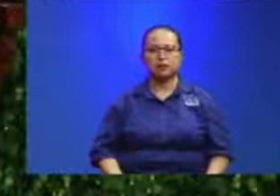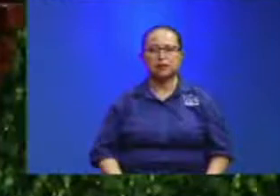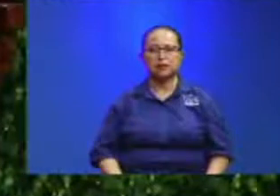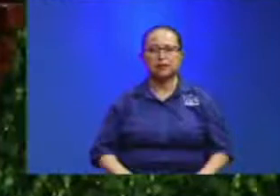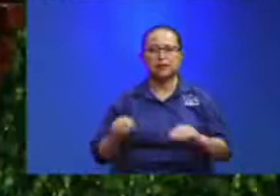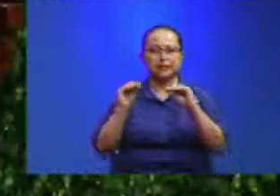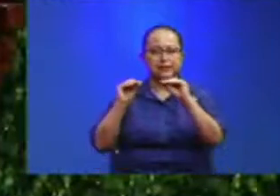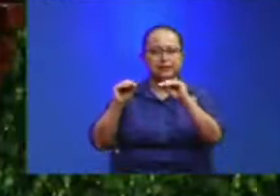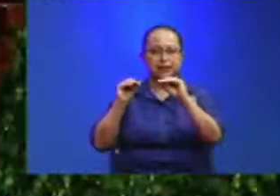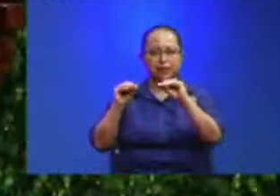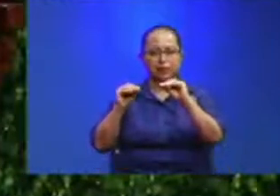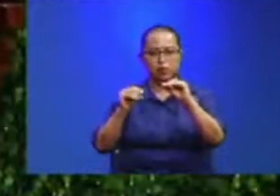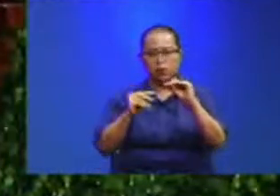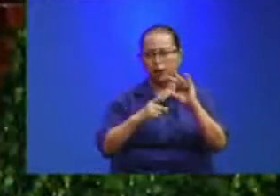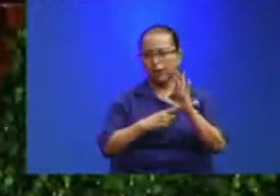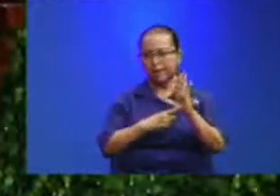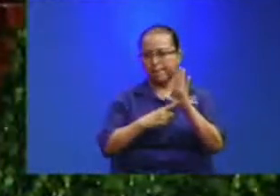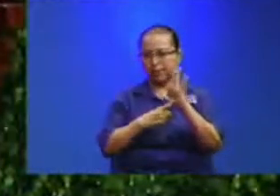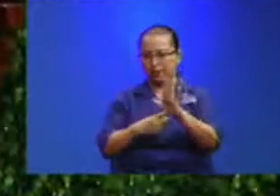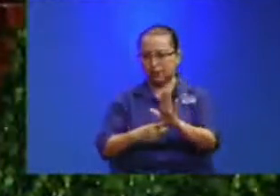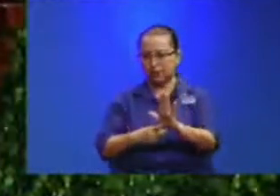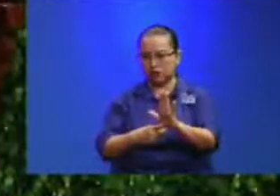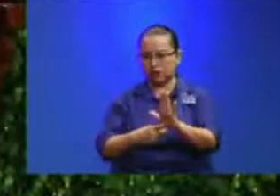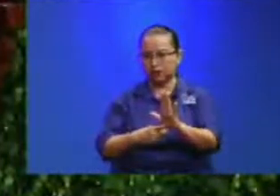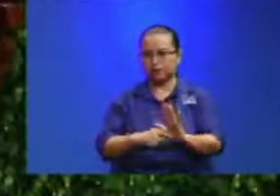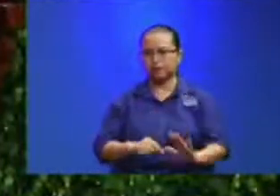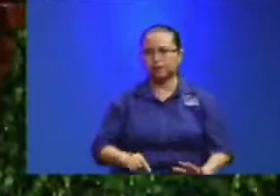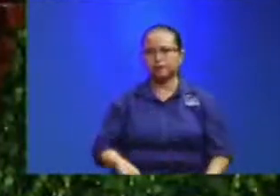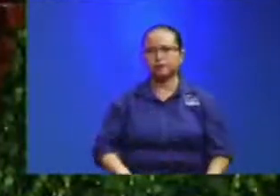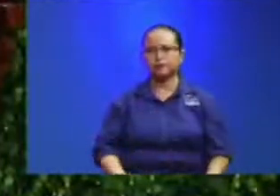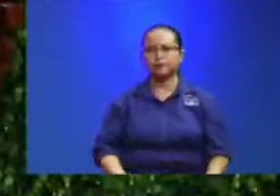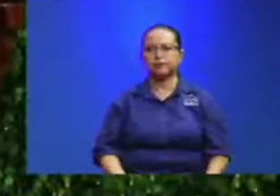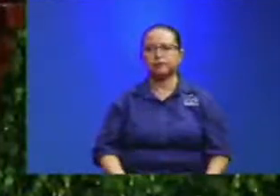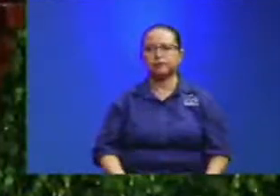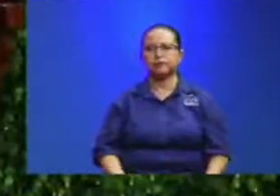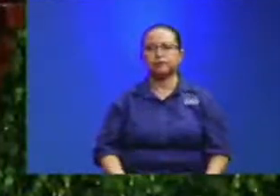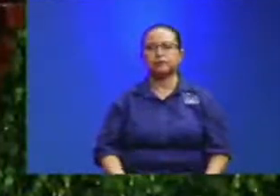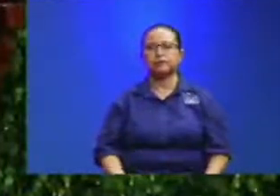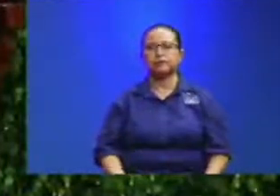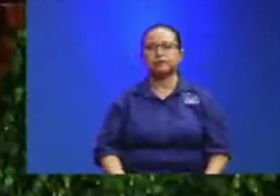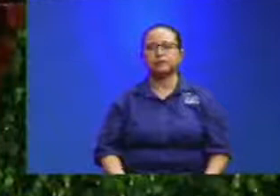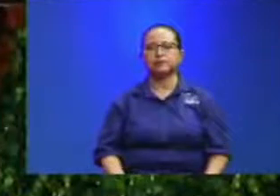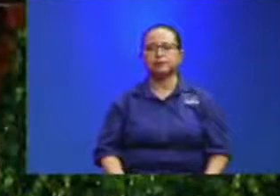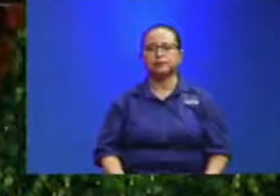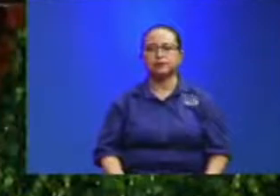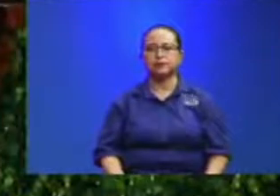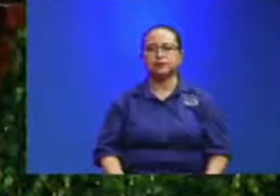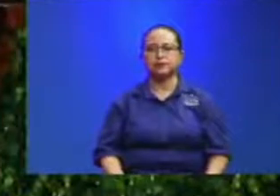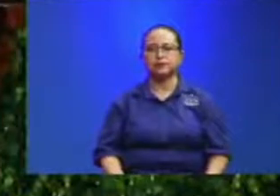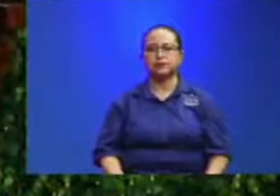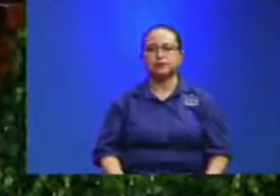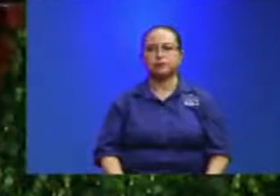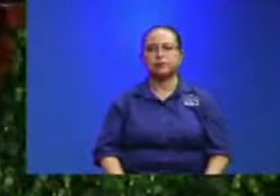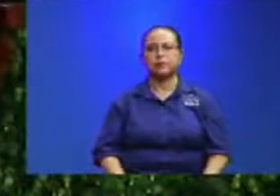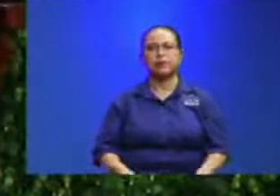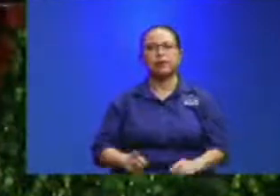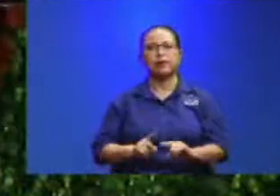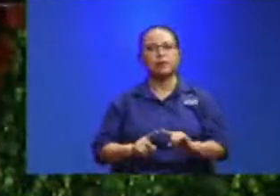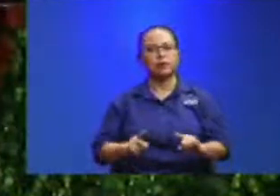a enseñar así rápidamente se tarda mucho creo que se tarda 4 minutos pero